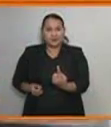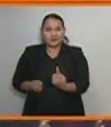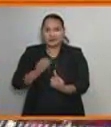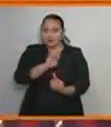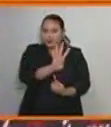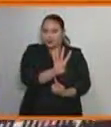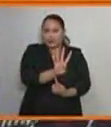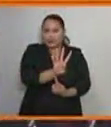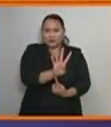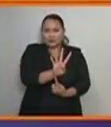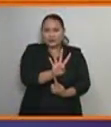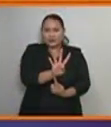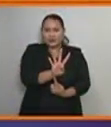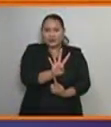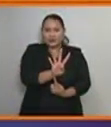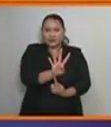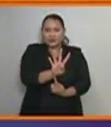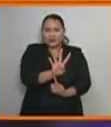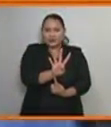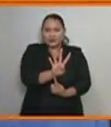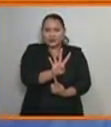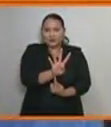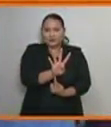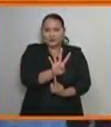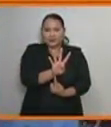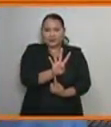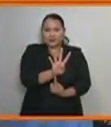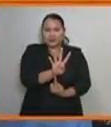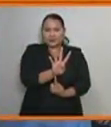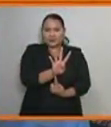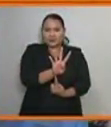4. Segundo dígito.